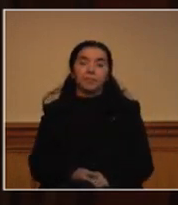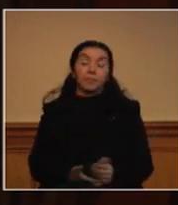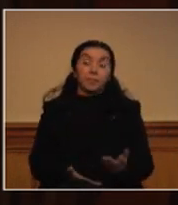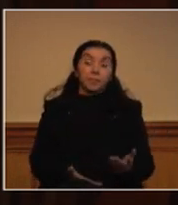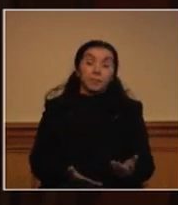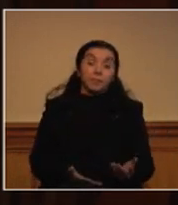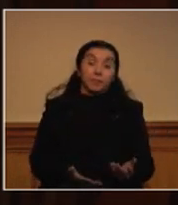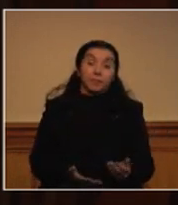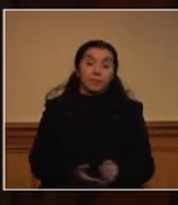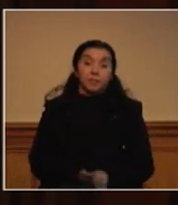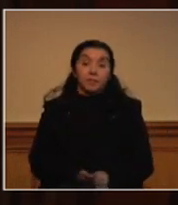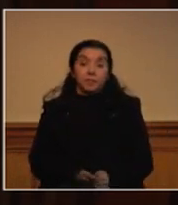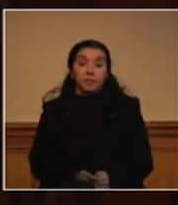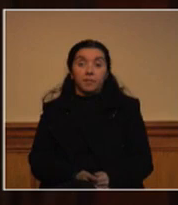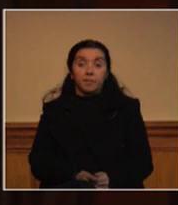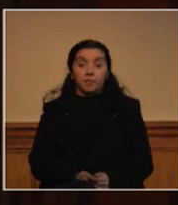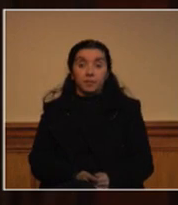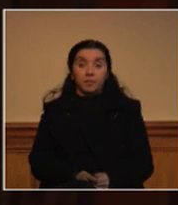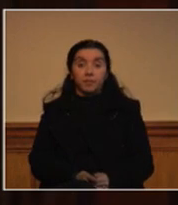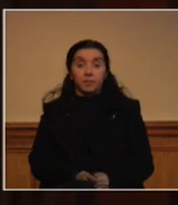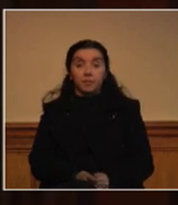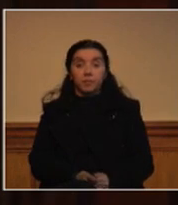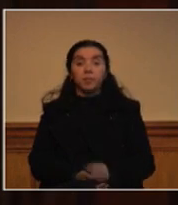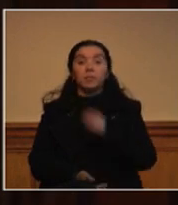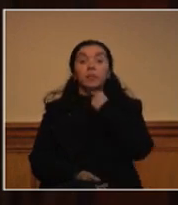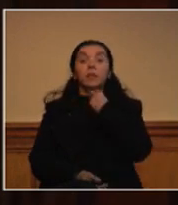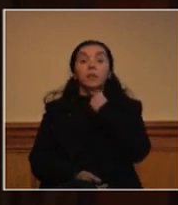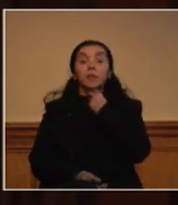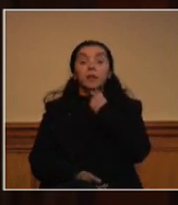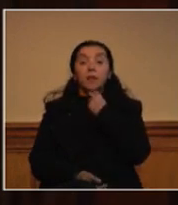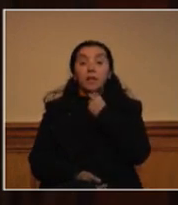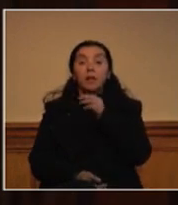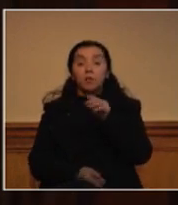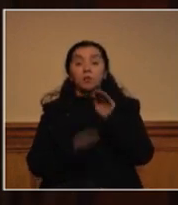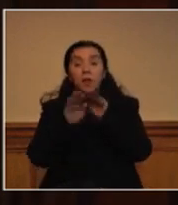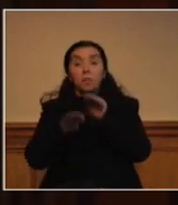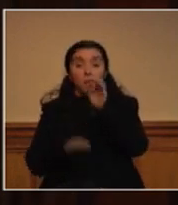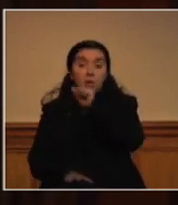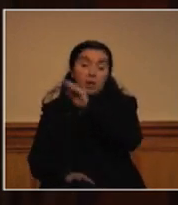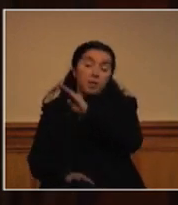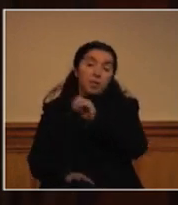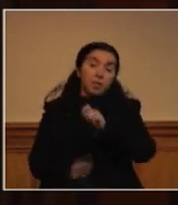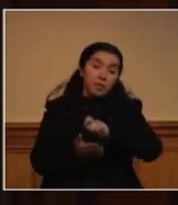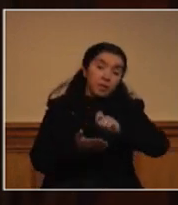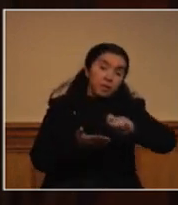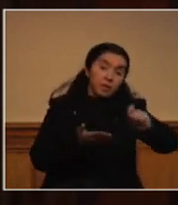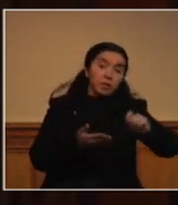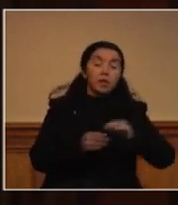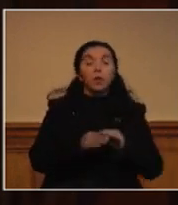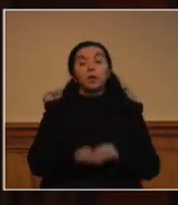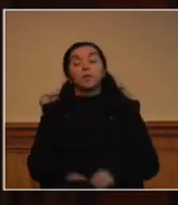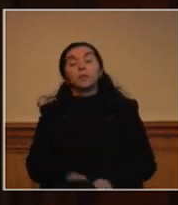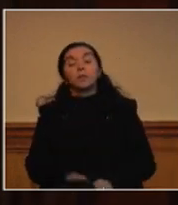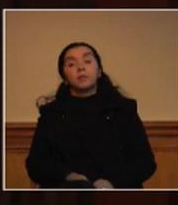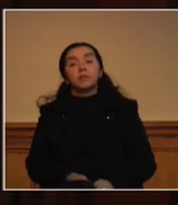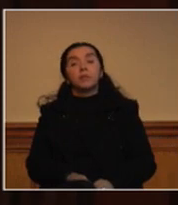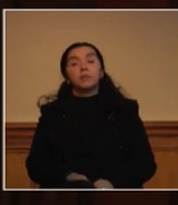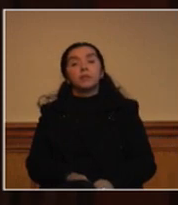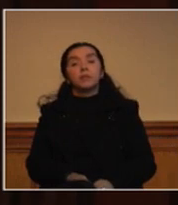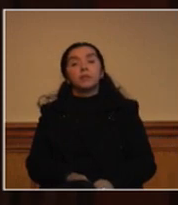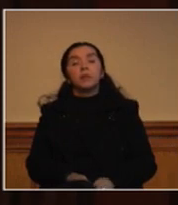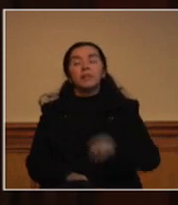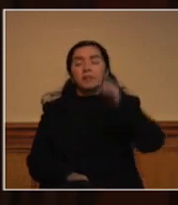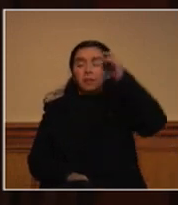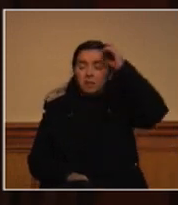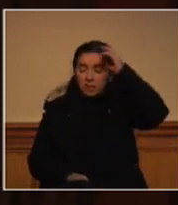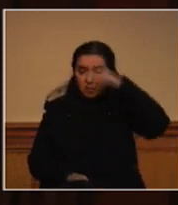La síntesis de voz en el deletreo es una ayuda imprescindible. Para eso la tecnología asistida actualmente, pues